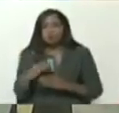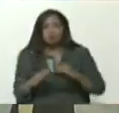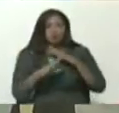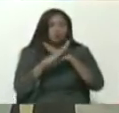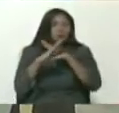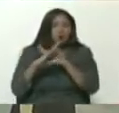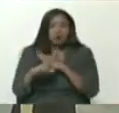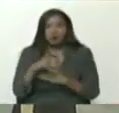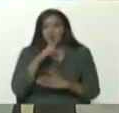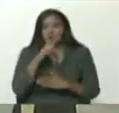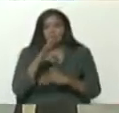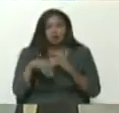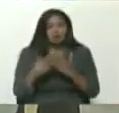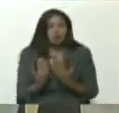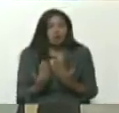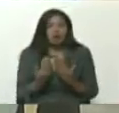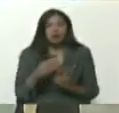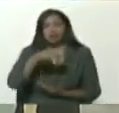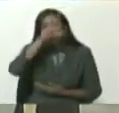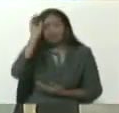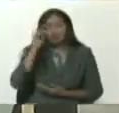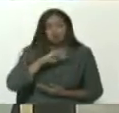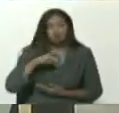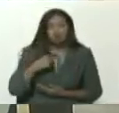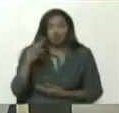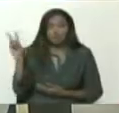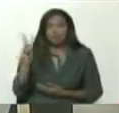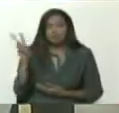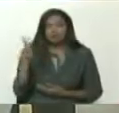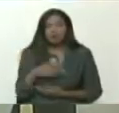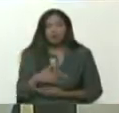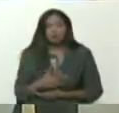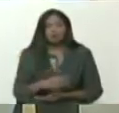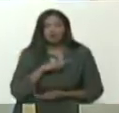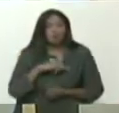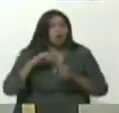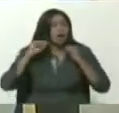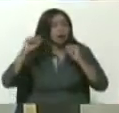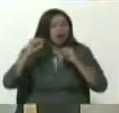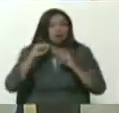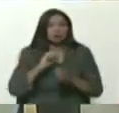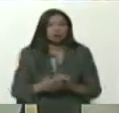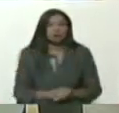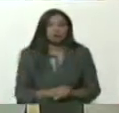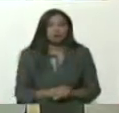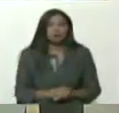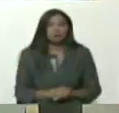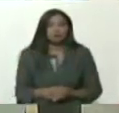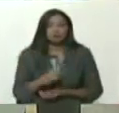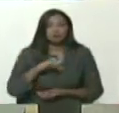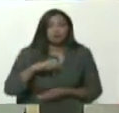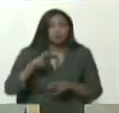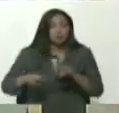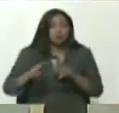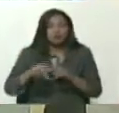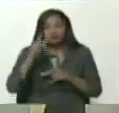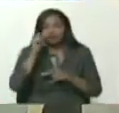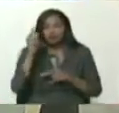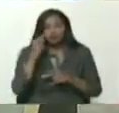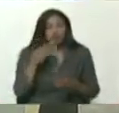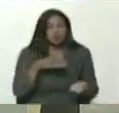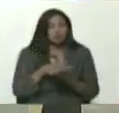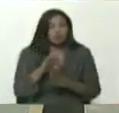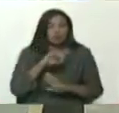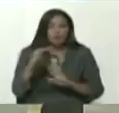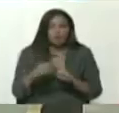bloqueo criminal de Donald Trump contra Venezuela. Se la ganamos. Y nuestros niños y niñas van a tener garantizado